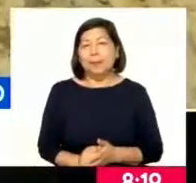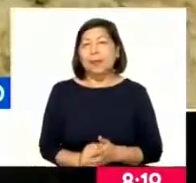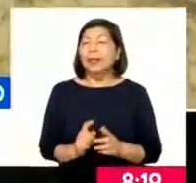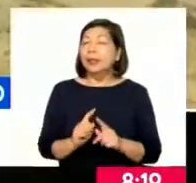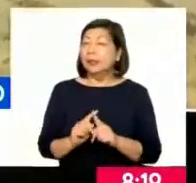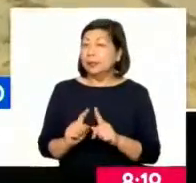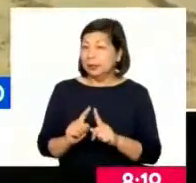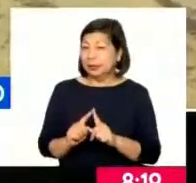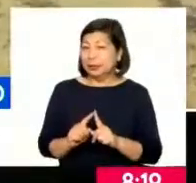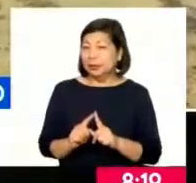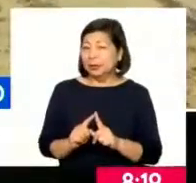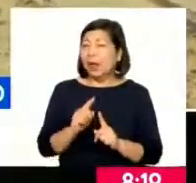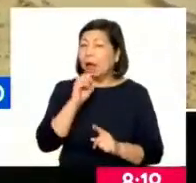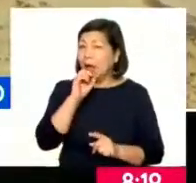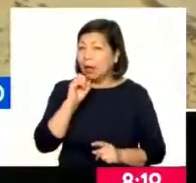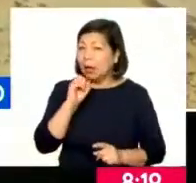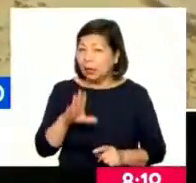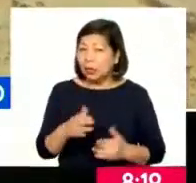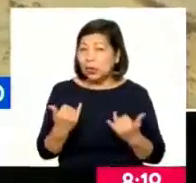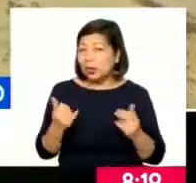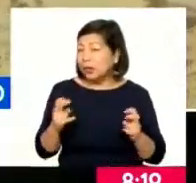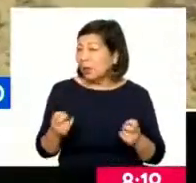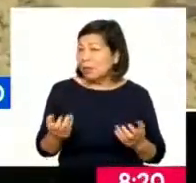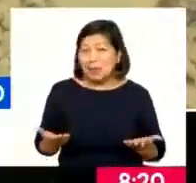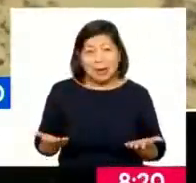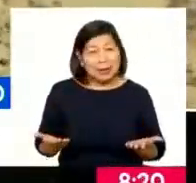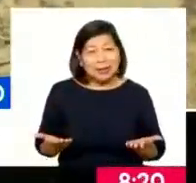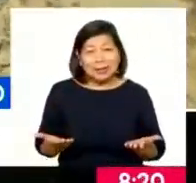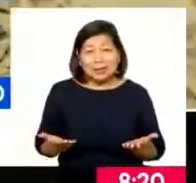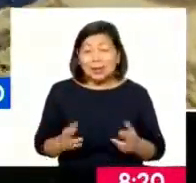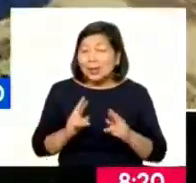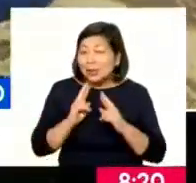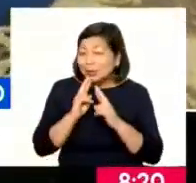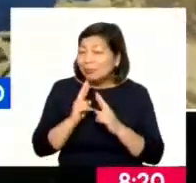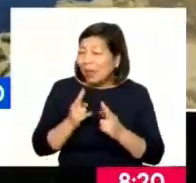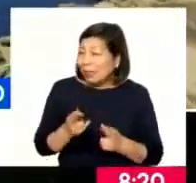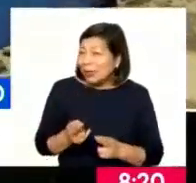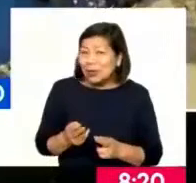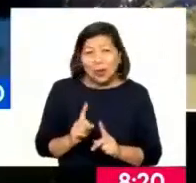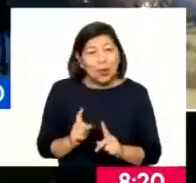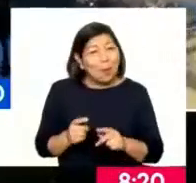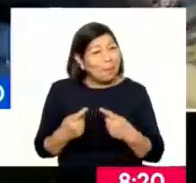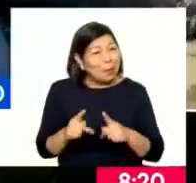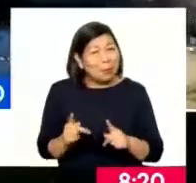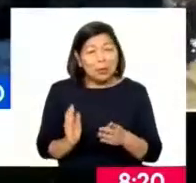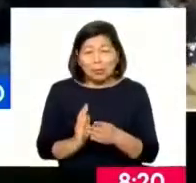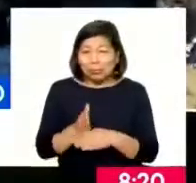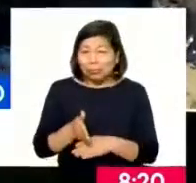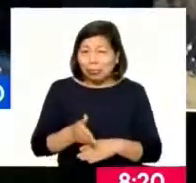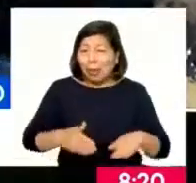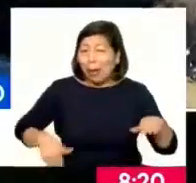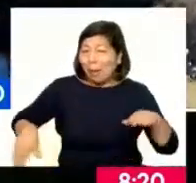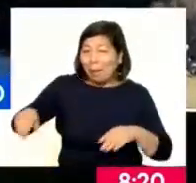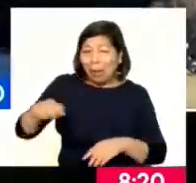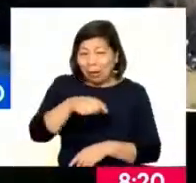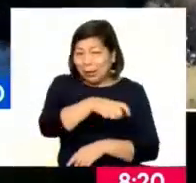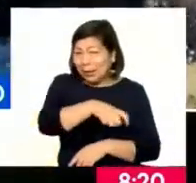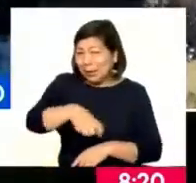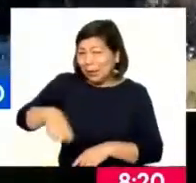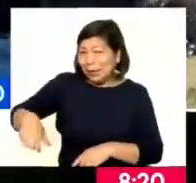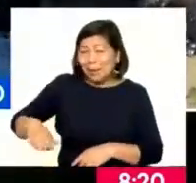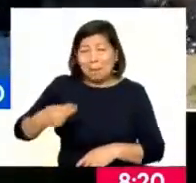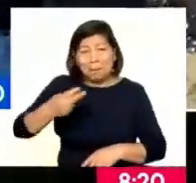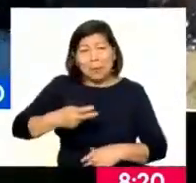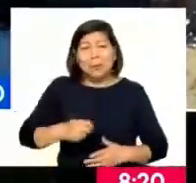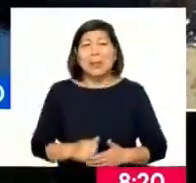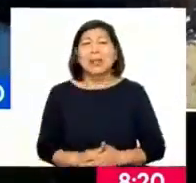distintas autoridades se han expresado sobre ese tema, que no es recomendable que se permita el ingreso de bañistas a estas